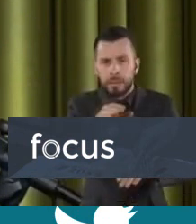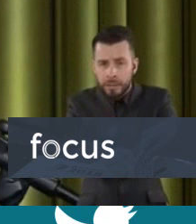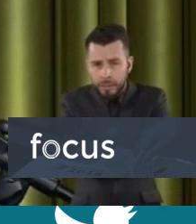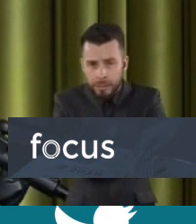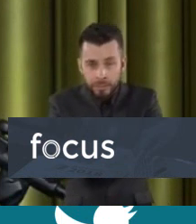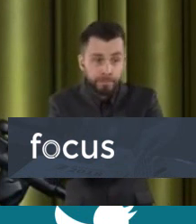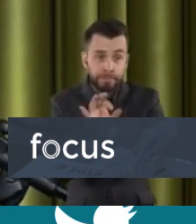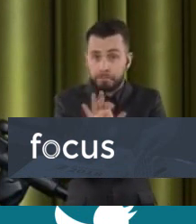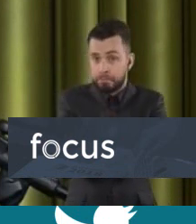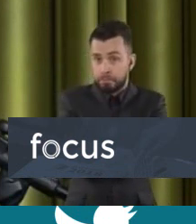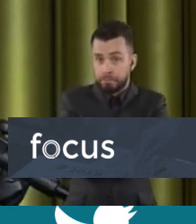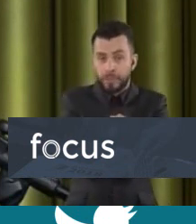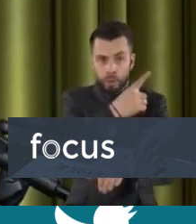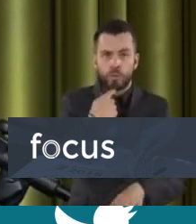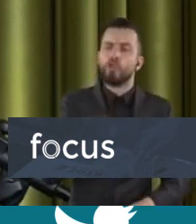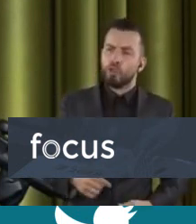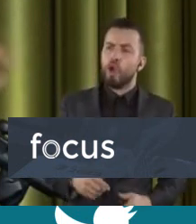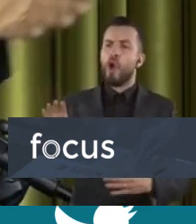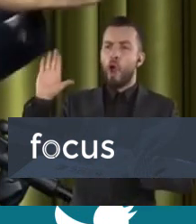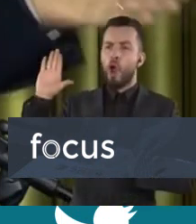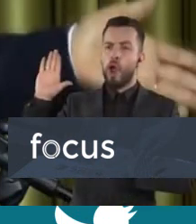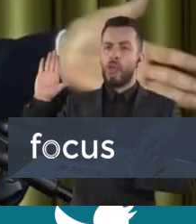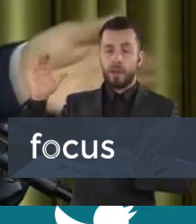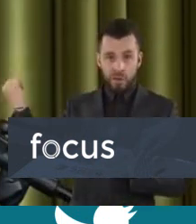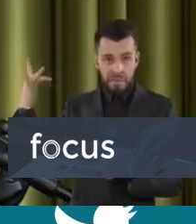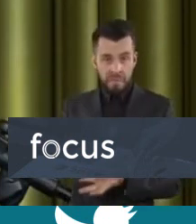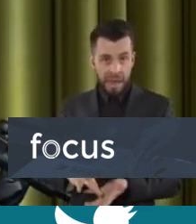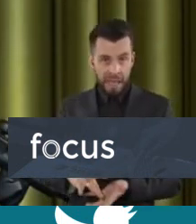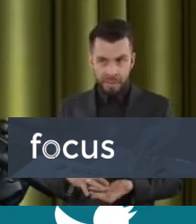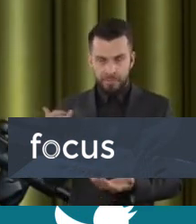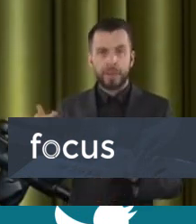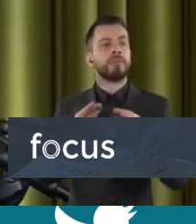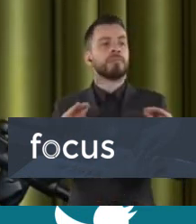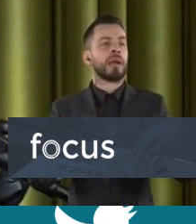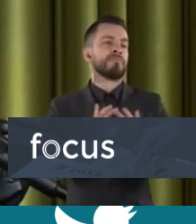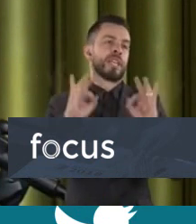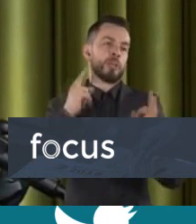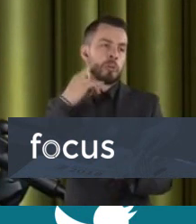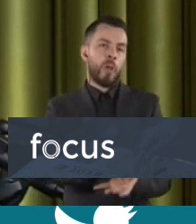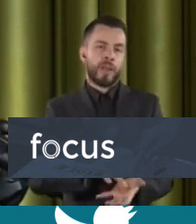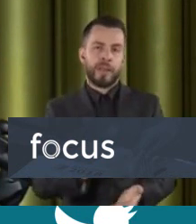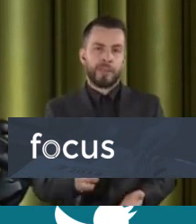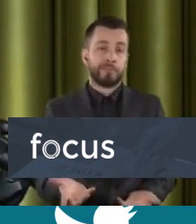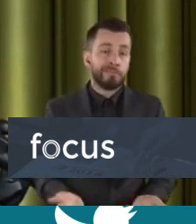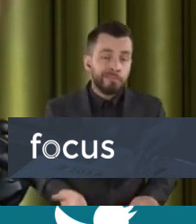que infortunadamente nos había prometido que venía hoy, pero acaba de anunciar que no viene.